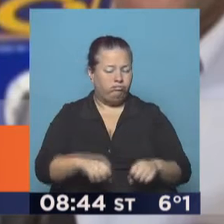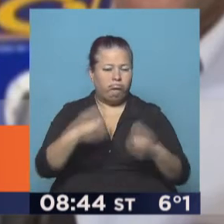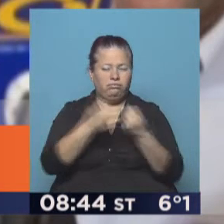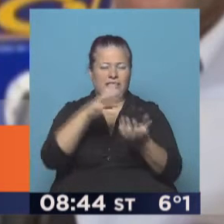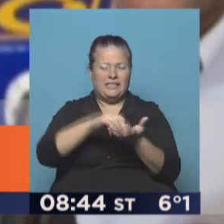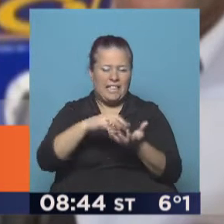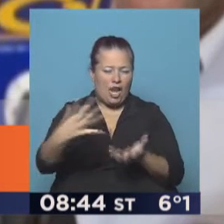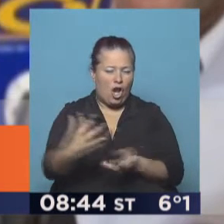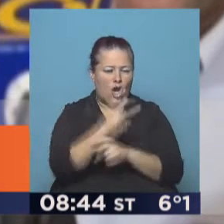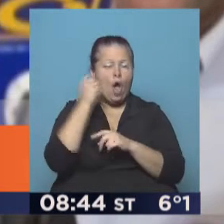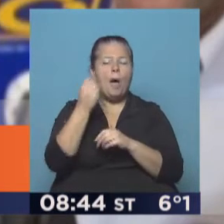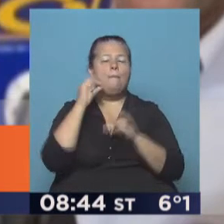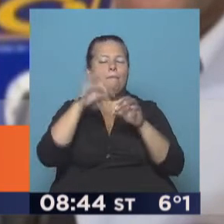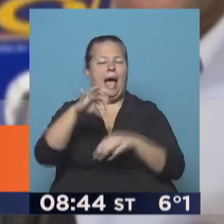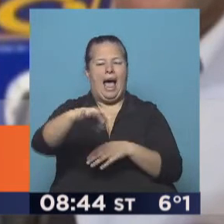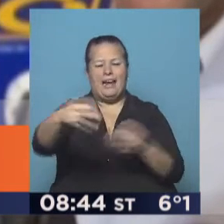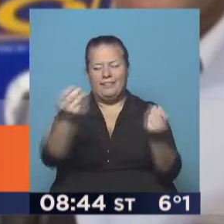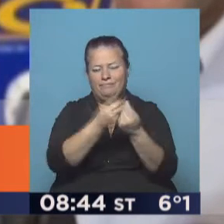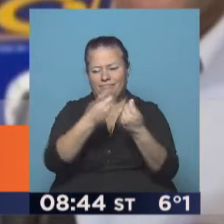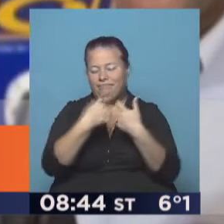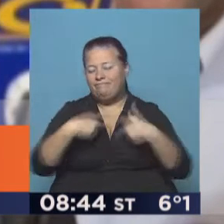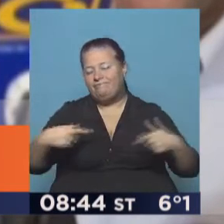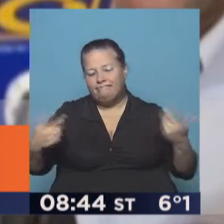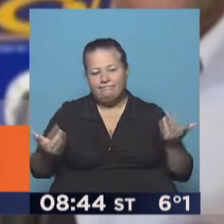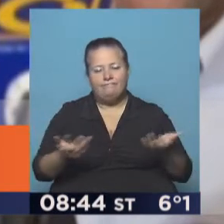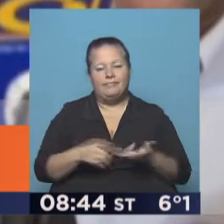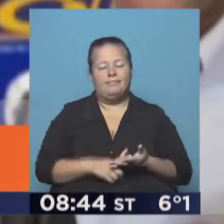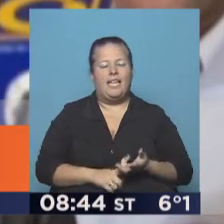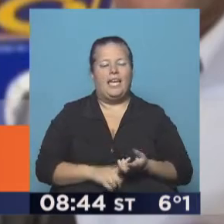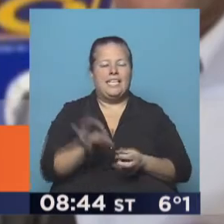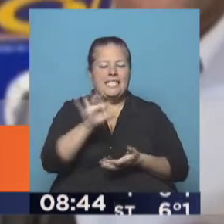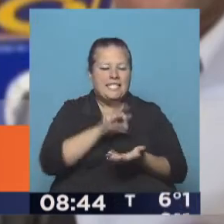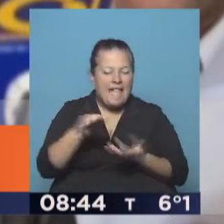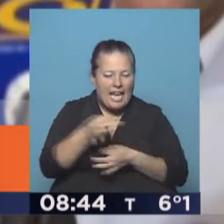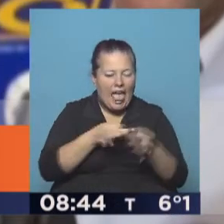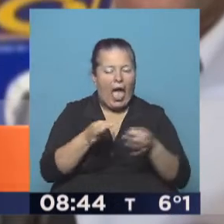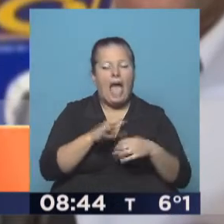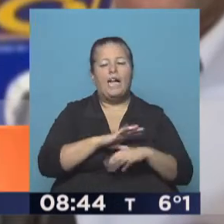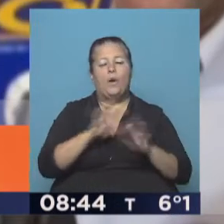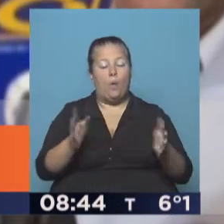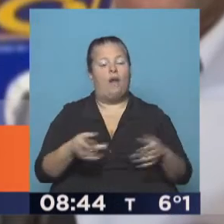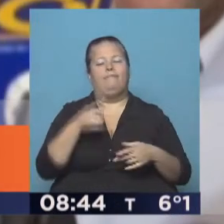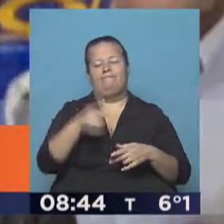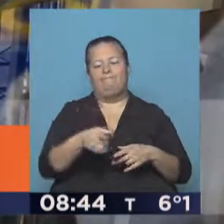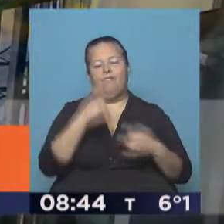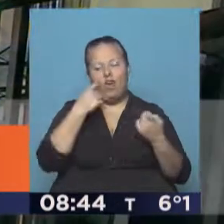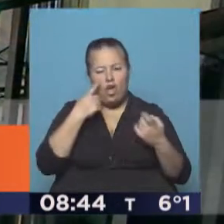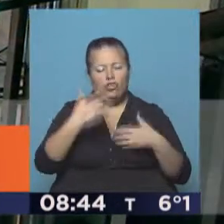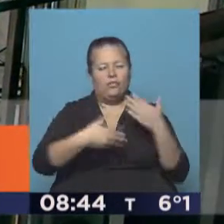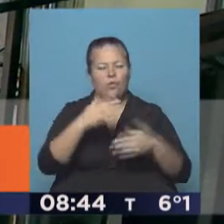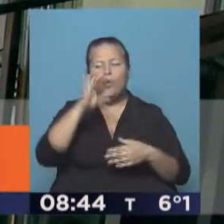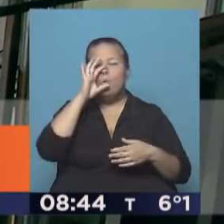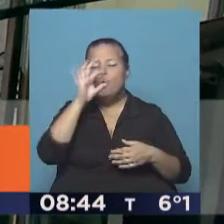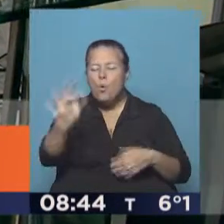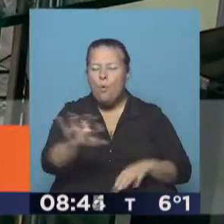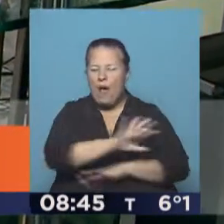de tierras para sembrar cualquier cantidad de cereales y han hecho seguimiento de esto, nunca se